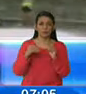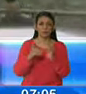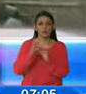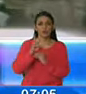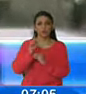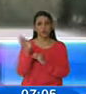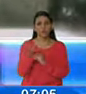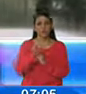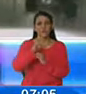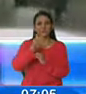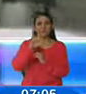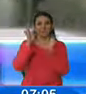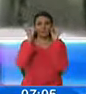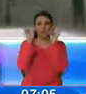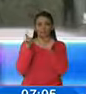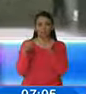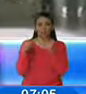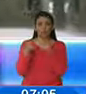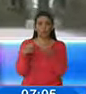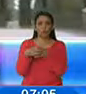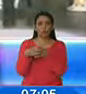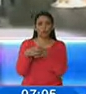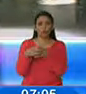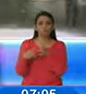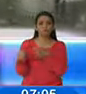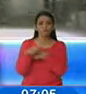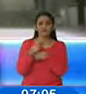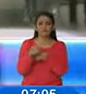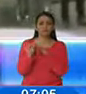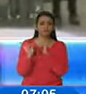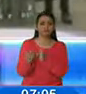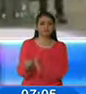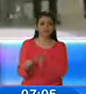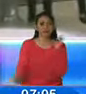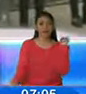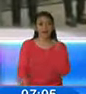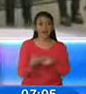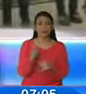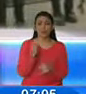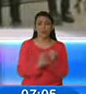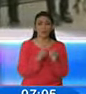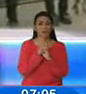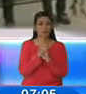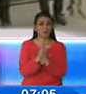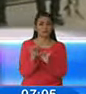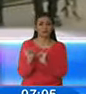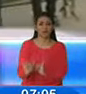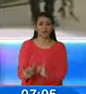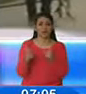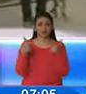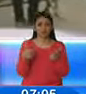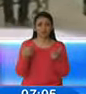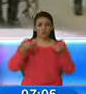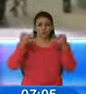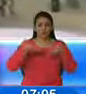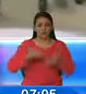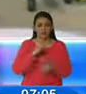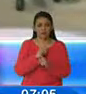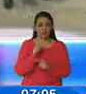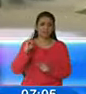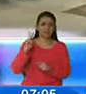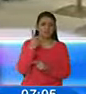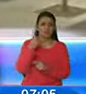están vigilantes, como habíamos indicado. Ellos dicen que van a permanecer aquí hasta que se den los últimos resultados y se confirme si es que